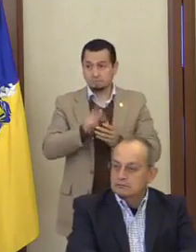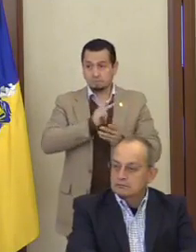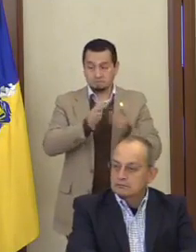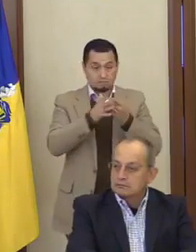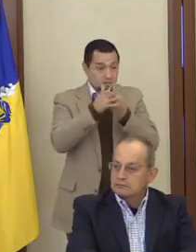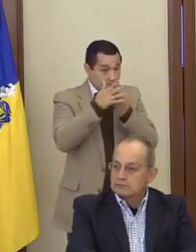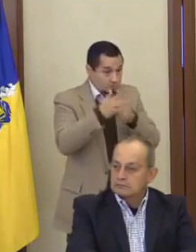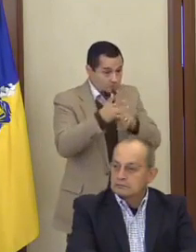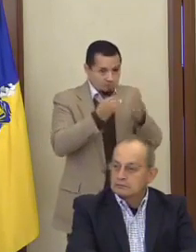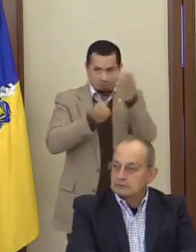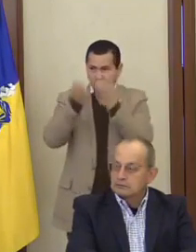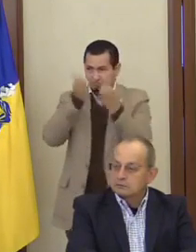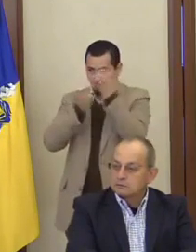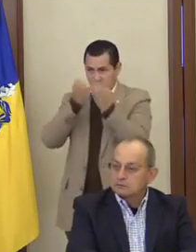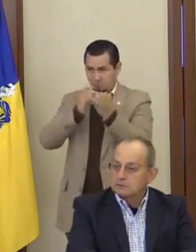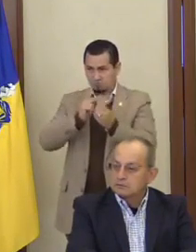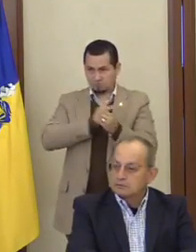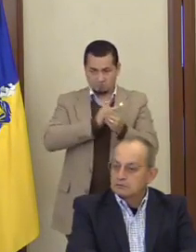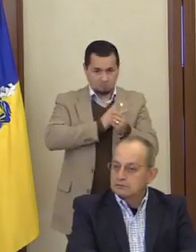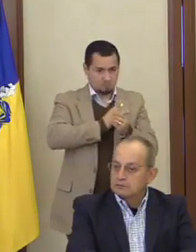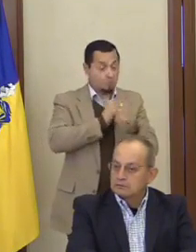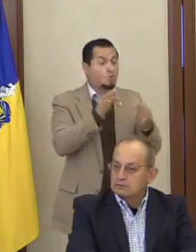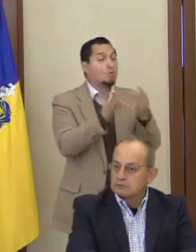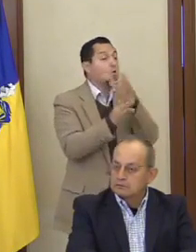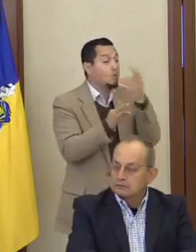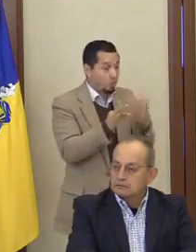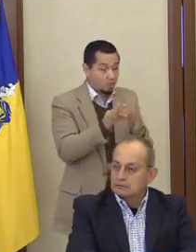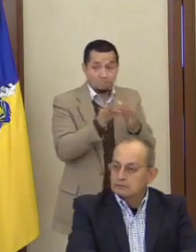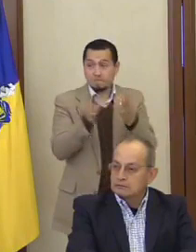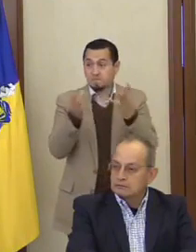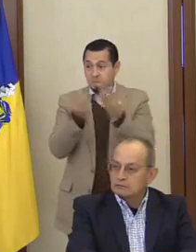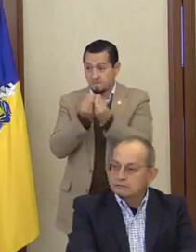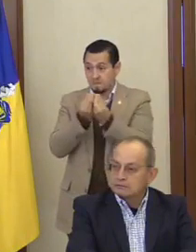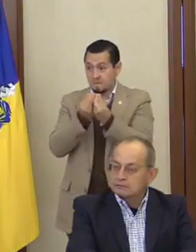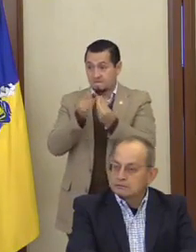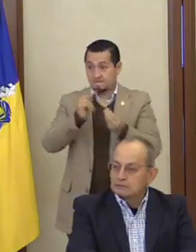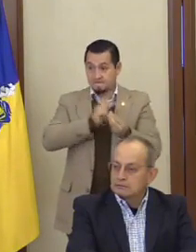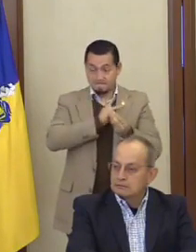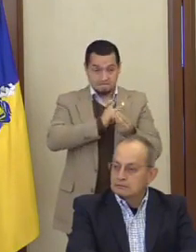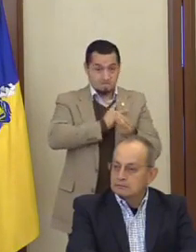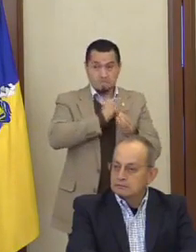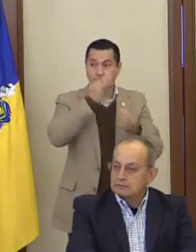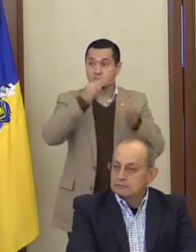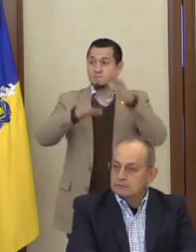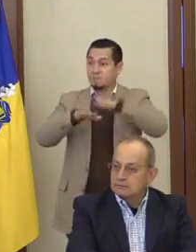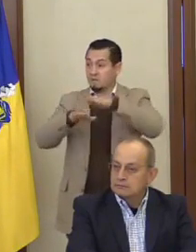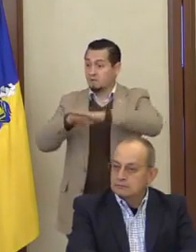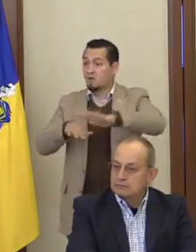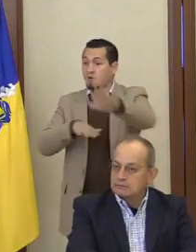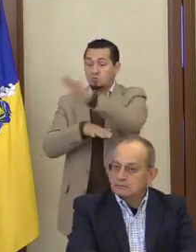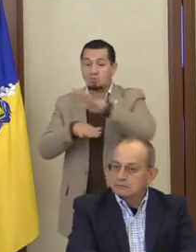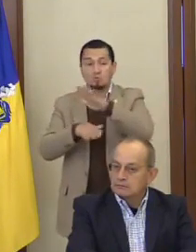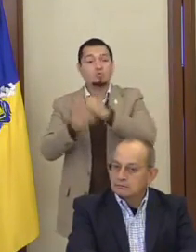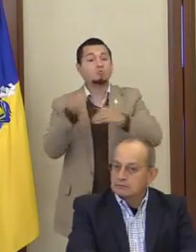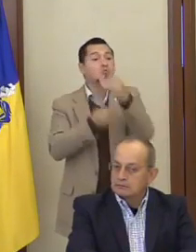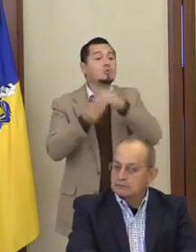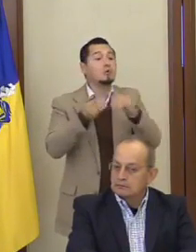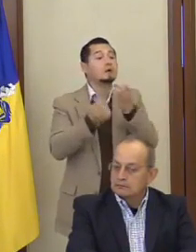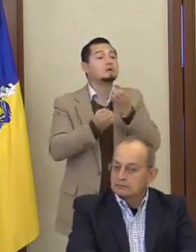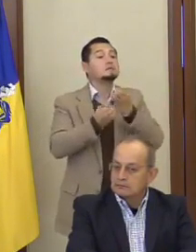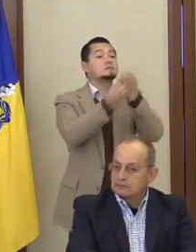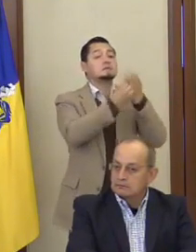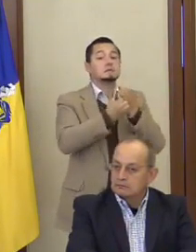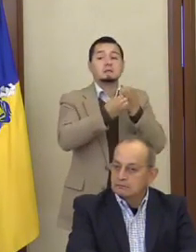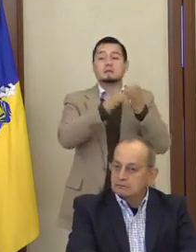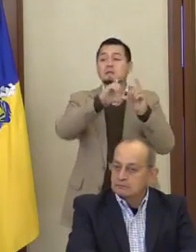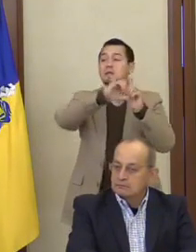inicie una auditoría completa, integral, de la información que están enviando todos los estados de